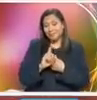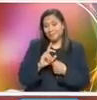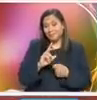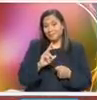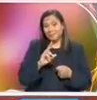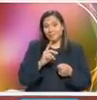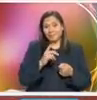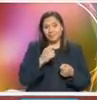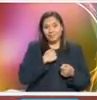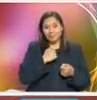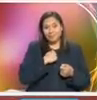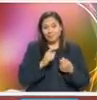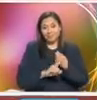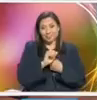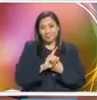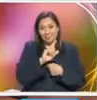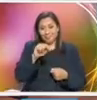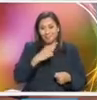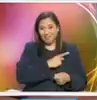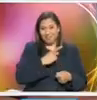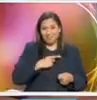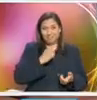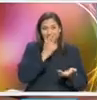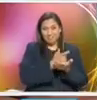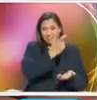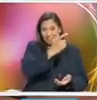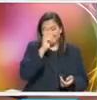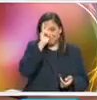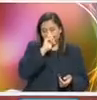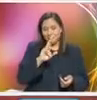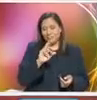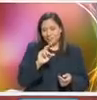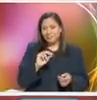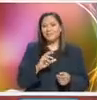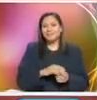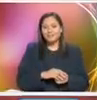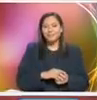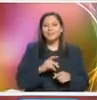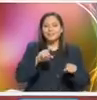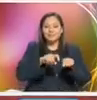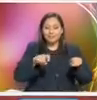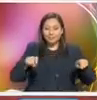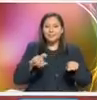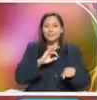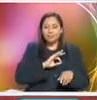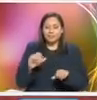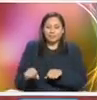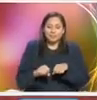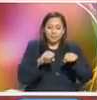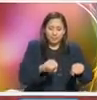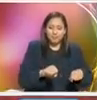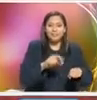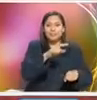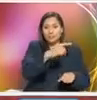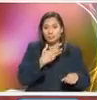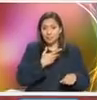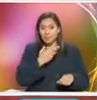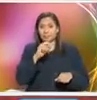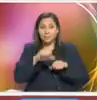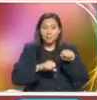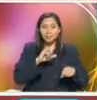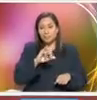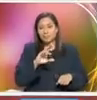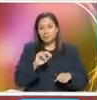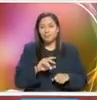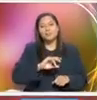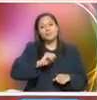quieres tampoco meterte ahí en problema con la renta. Pero es eso justamente, poder encontrar las ciclovías y si hay o no bicicletas disponibles.